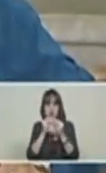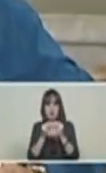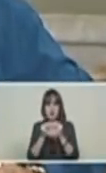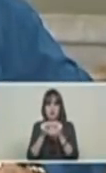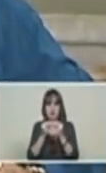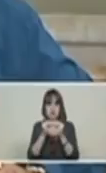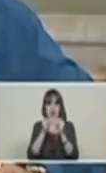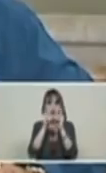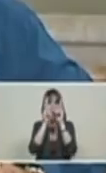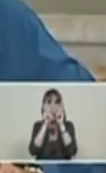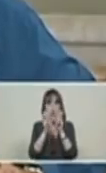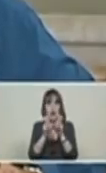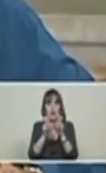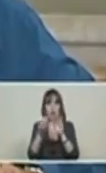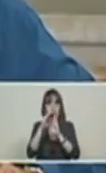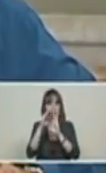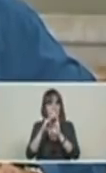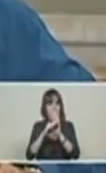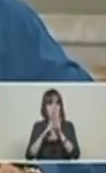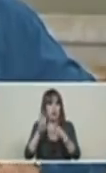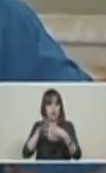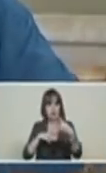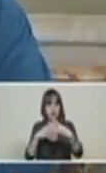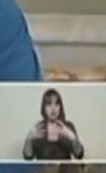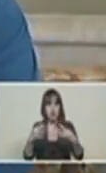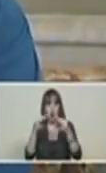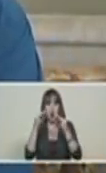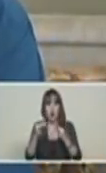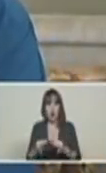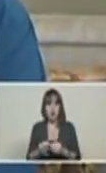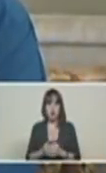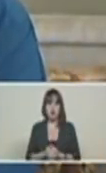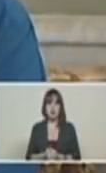nuevas tablas salariales justas.